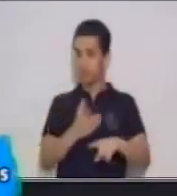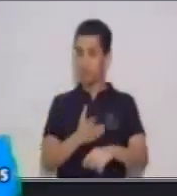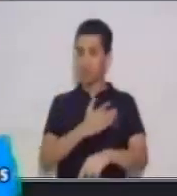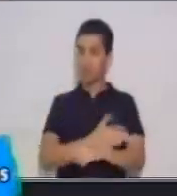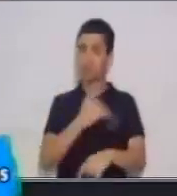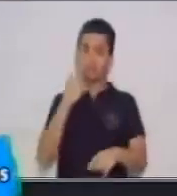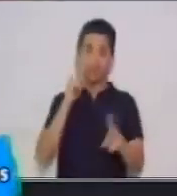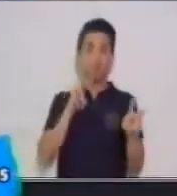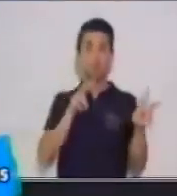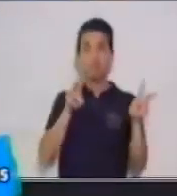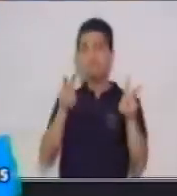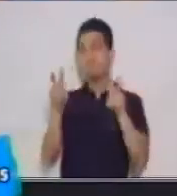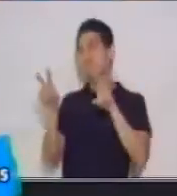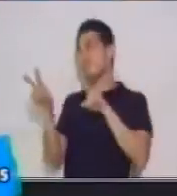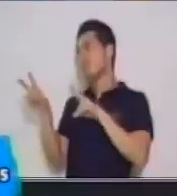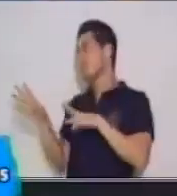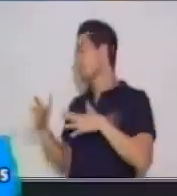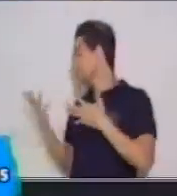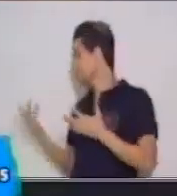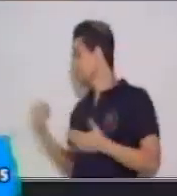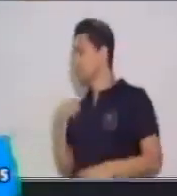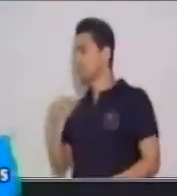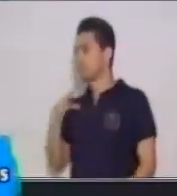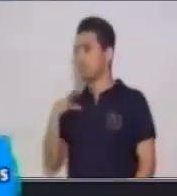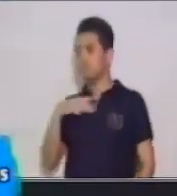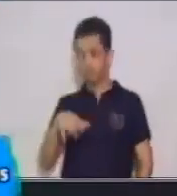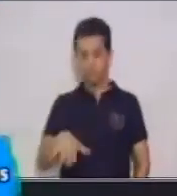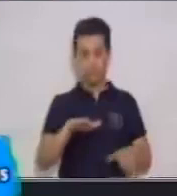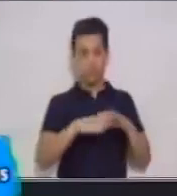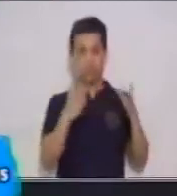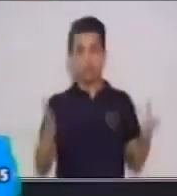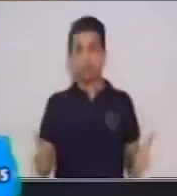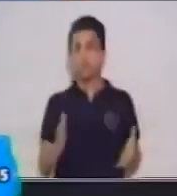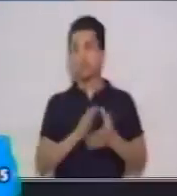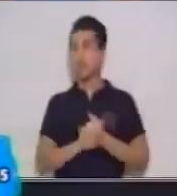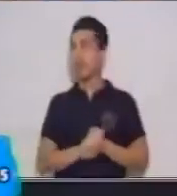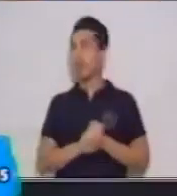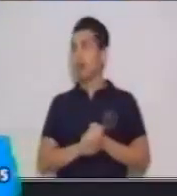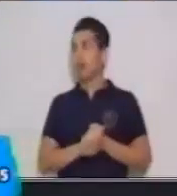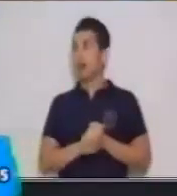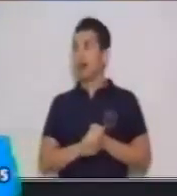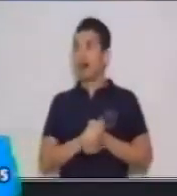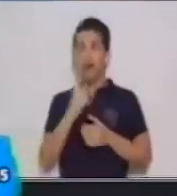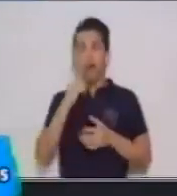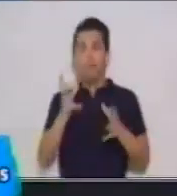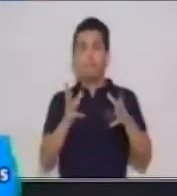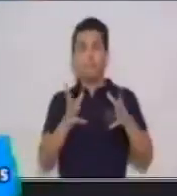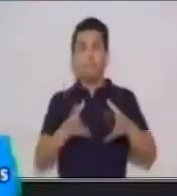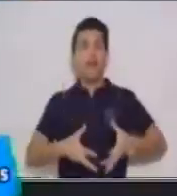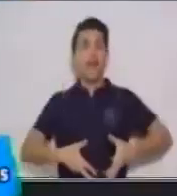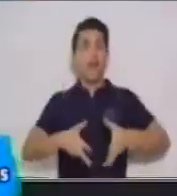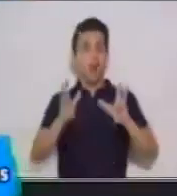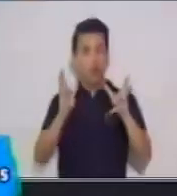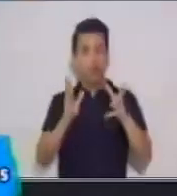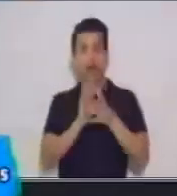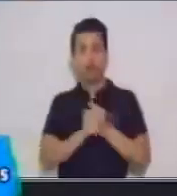quiero que observes qué tenemos acá en la mesa. Ah, tenemos una pelota.